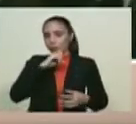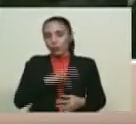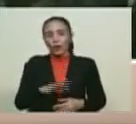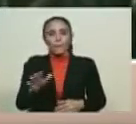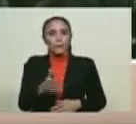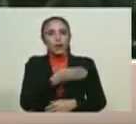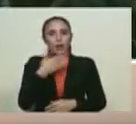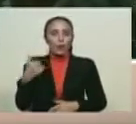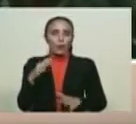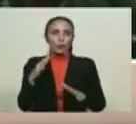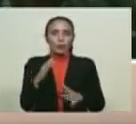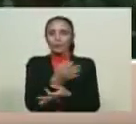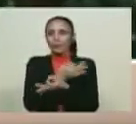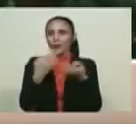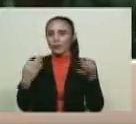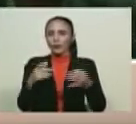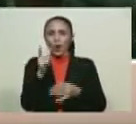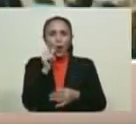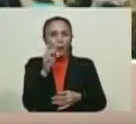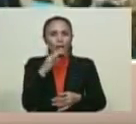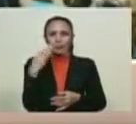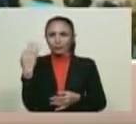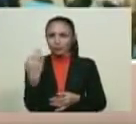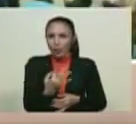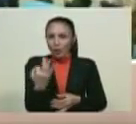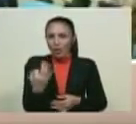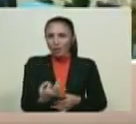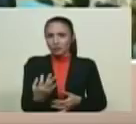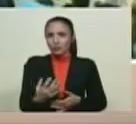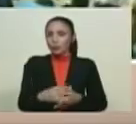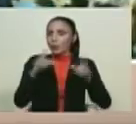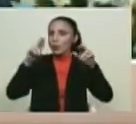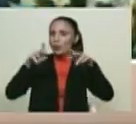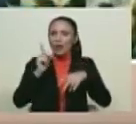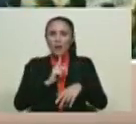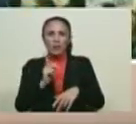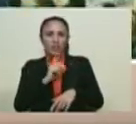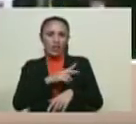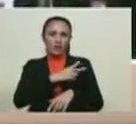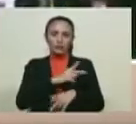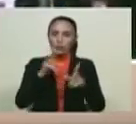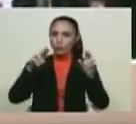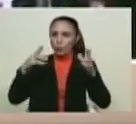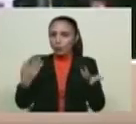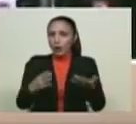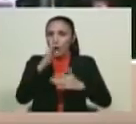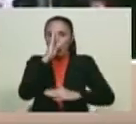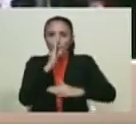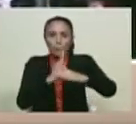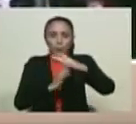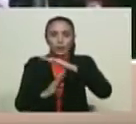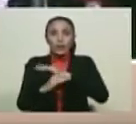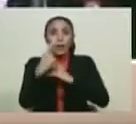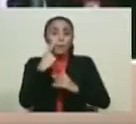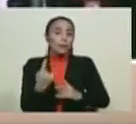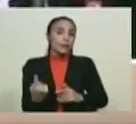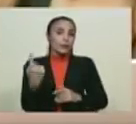Lula, un hombre honesto, humilde, primer presidente